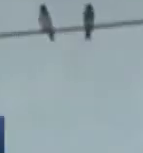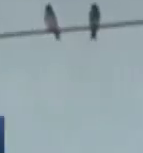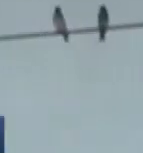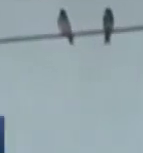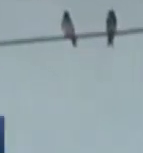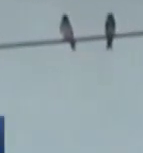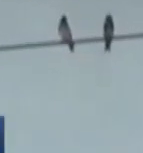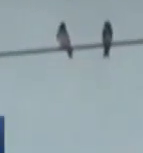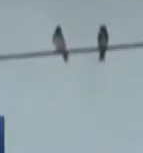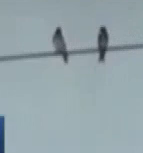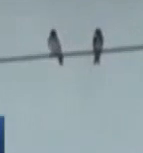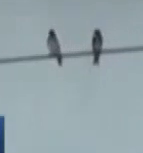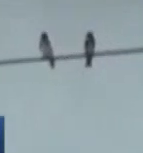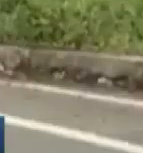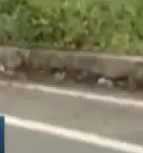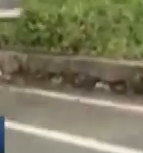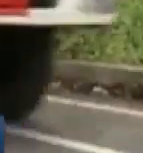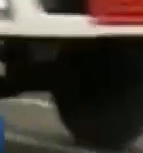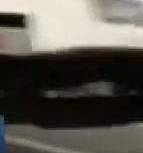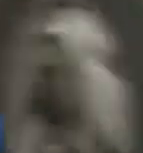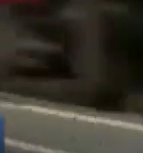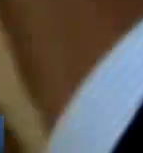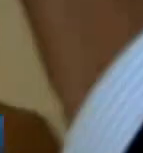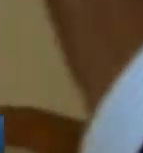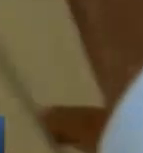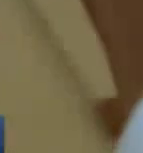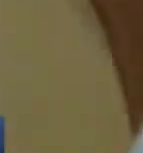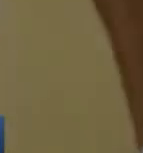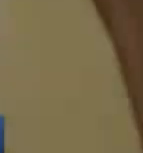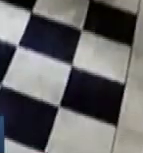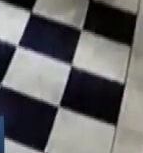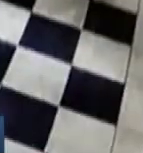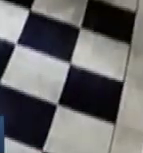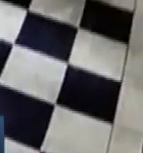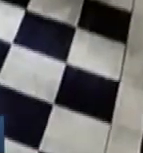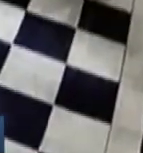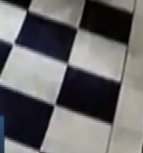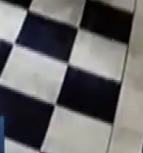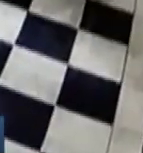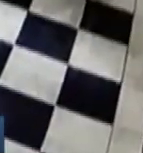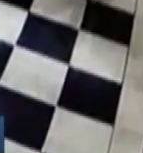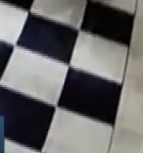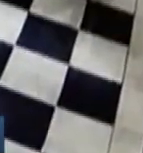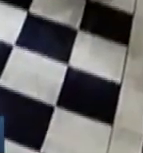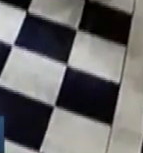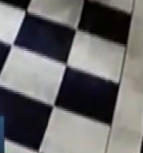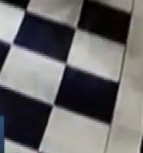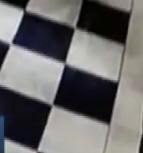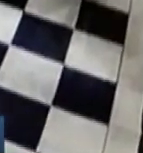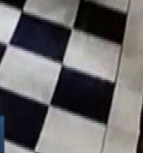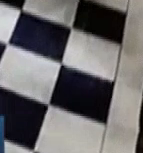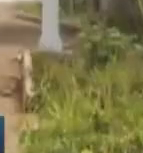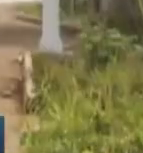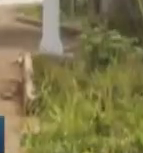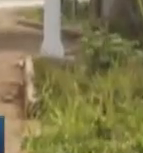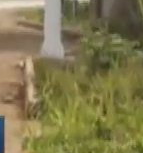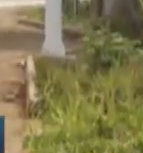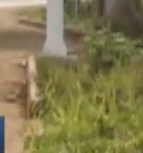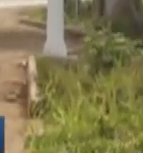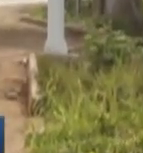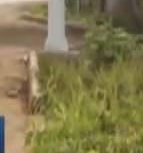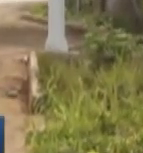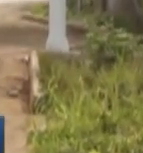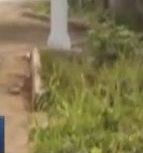presidente colombiano, Juan Manuel Santos, informó que hallaron una fosa con tres cuerpos que podrían ser de los tres periodistas ecuatorianos secuestrados